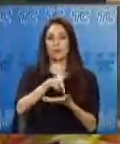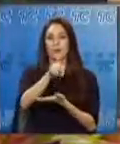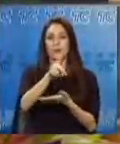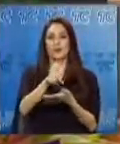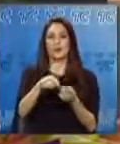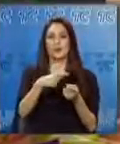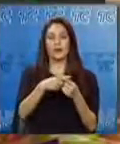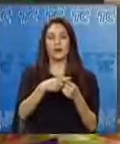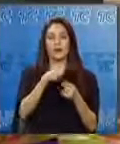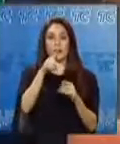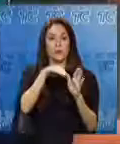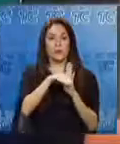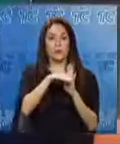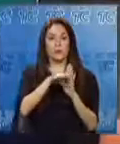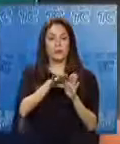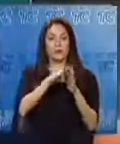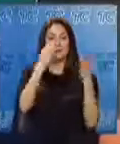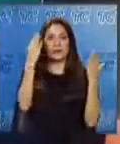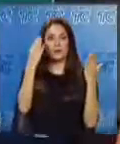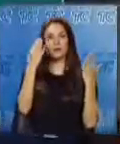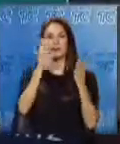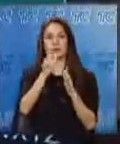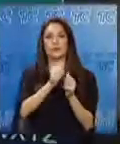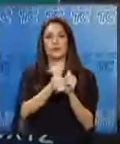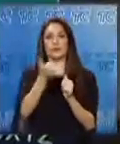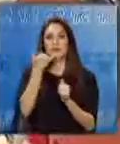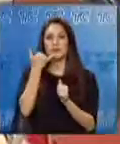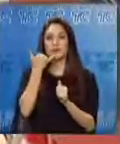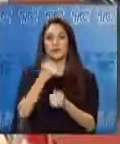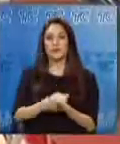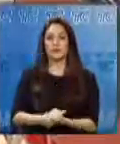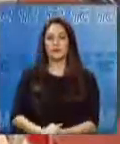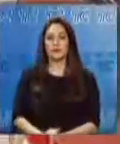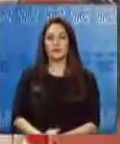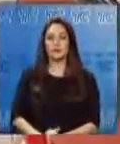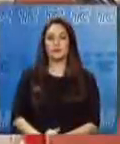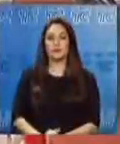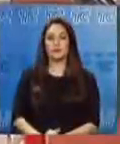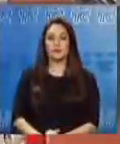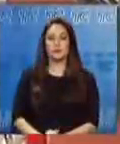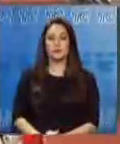apertura de las cuentas de dinero efectivo a través del celular. Isaías Cruz, TC Televisión.